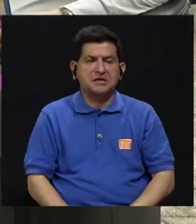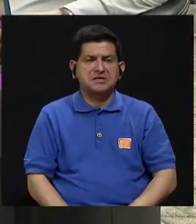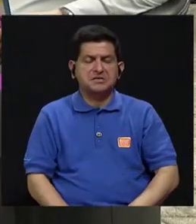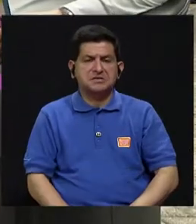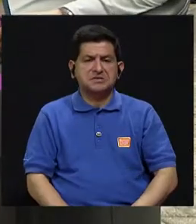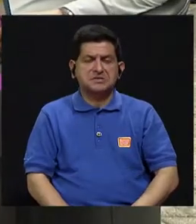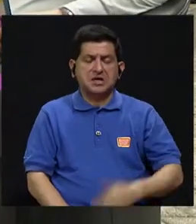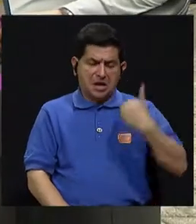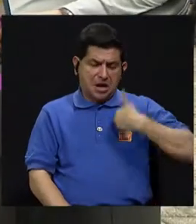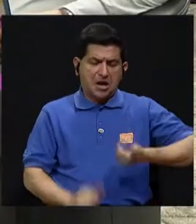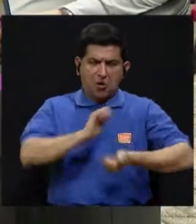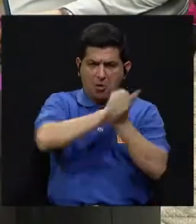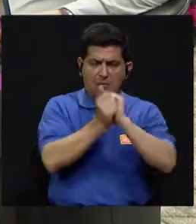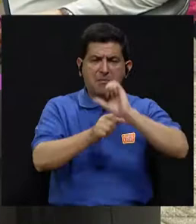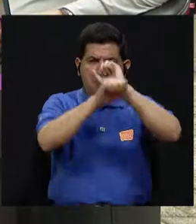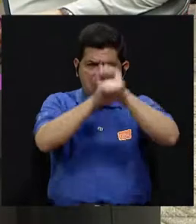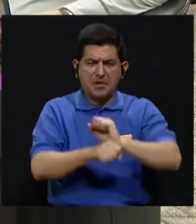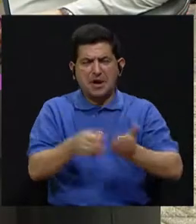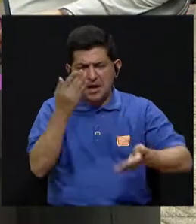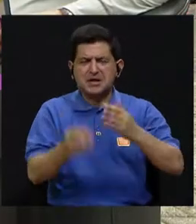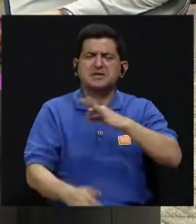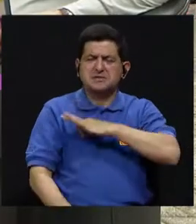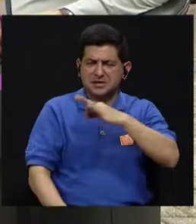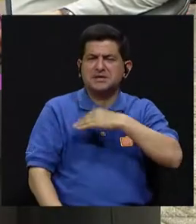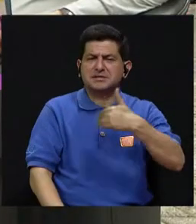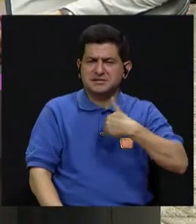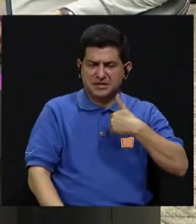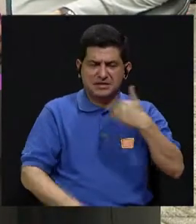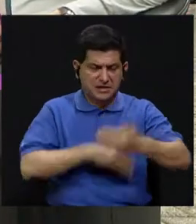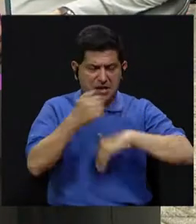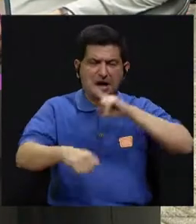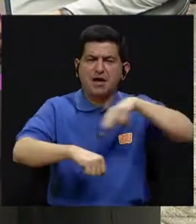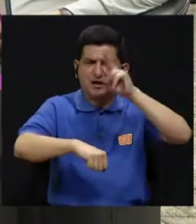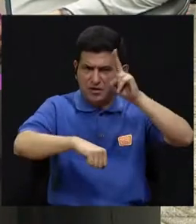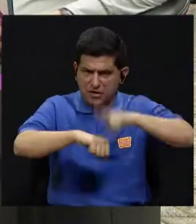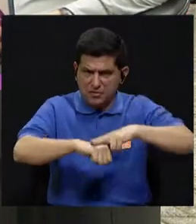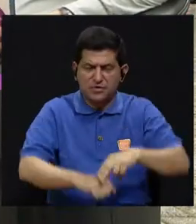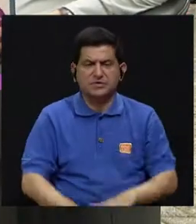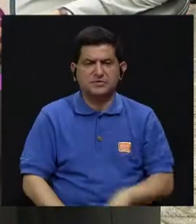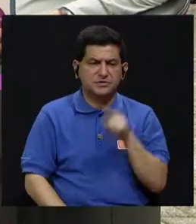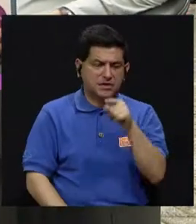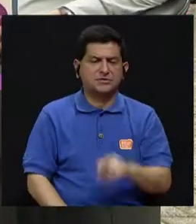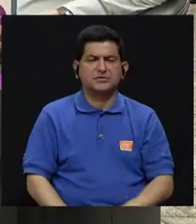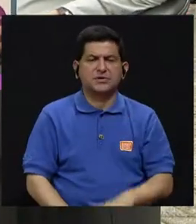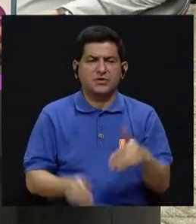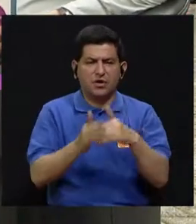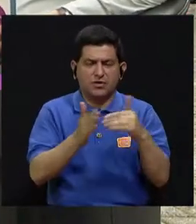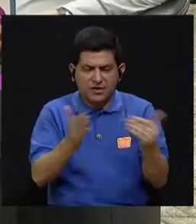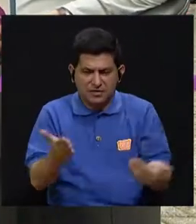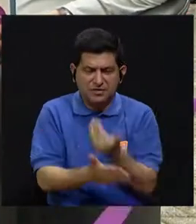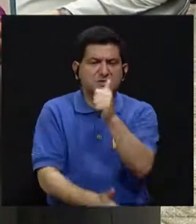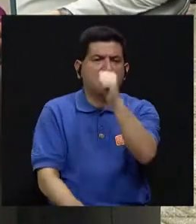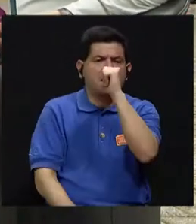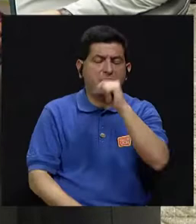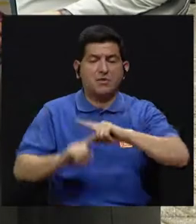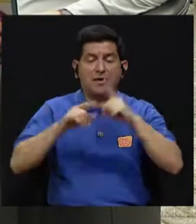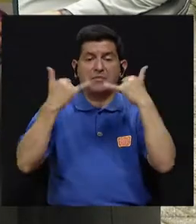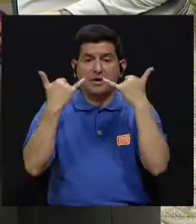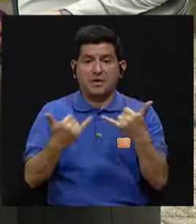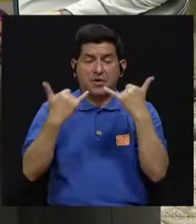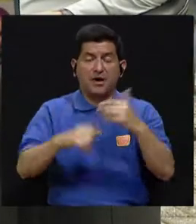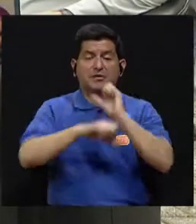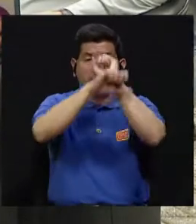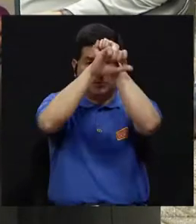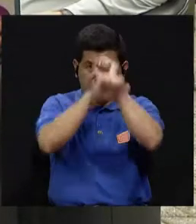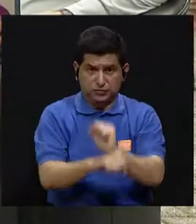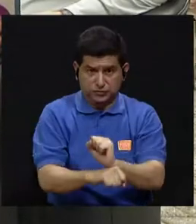cambia sus hábitos, pues puede verse un poco más beneficiado sobre el proceso natural propio de renovación del agua, pero actualmente los